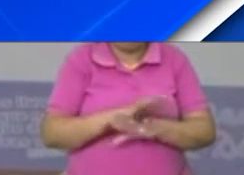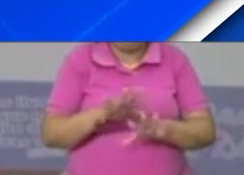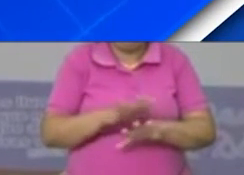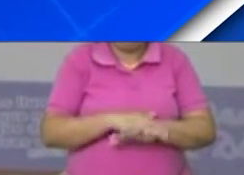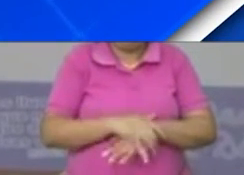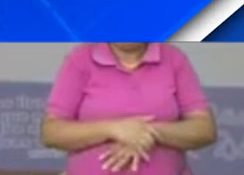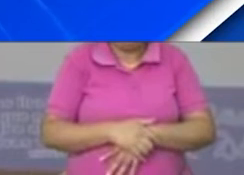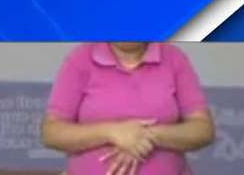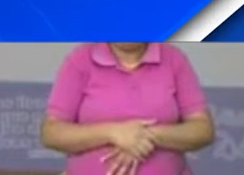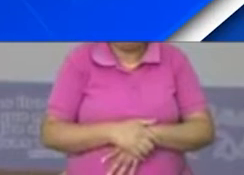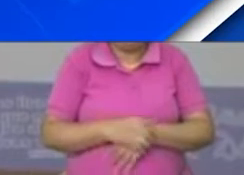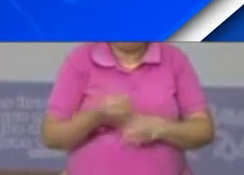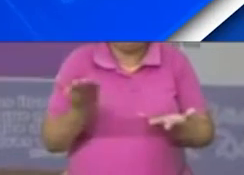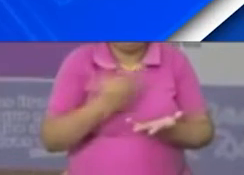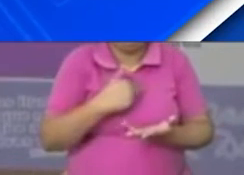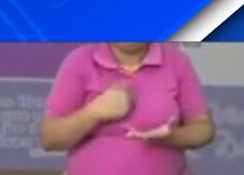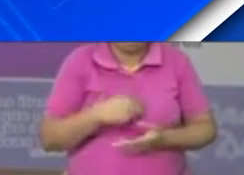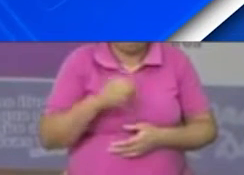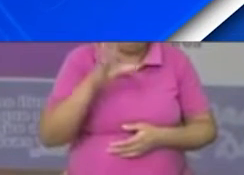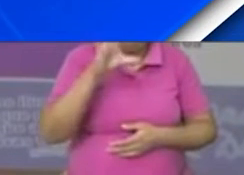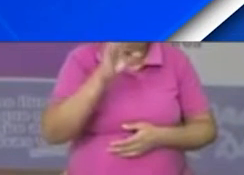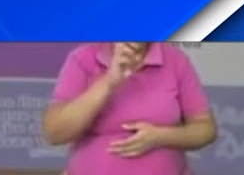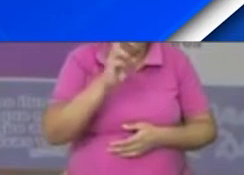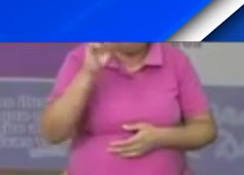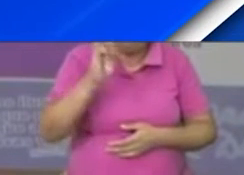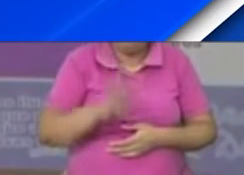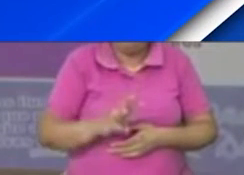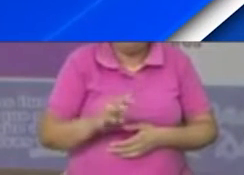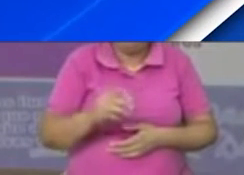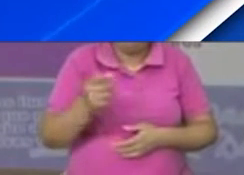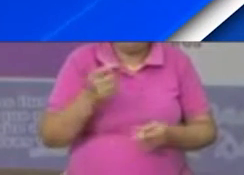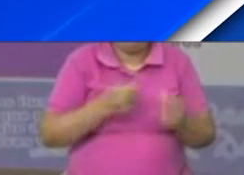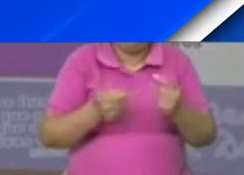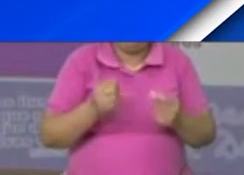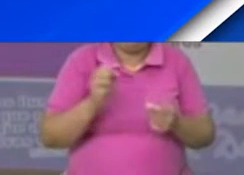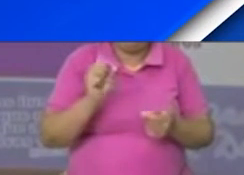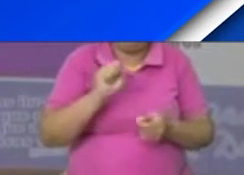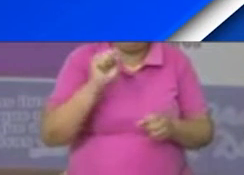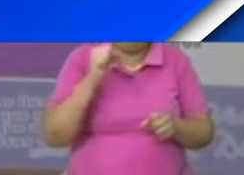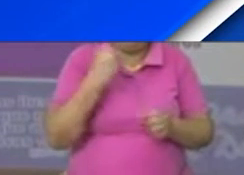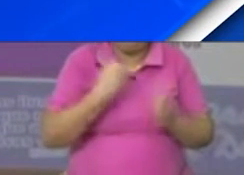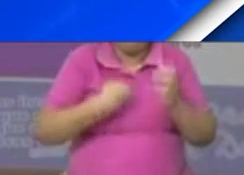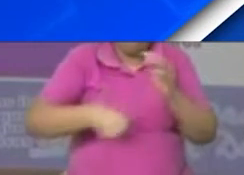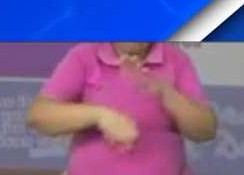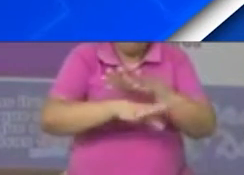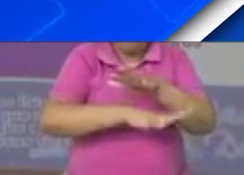105.263.1 millones de córdobas. El 56.4 en el gasto social.